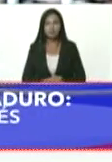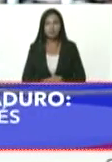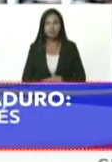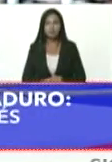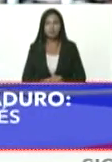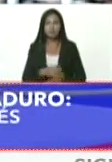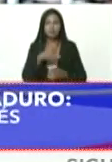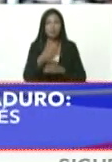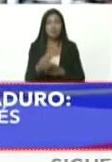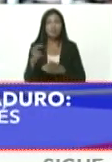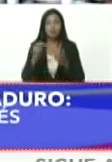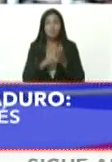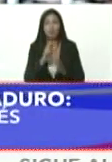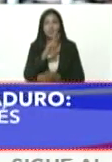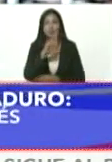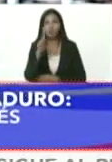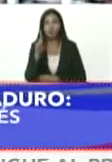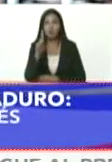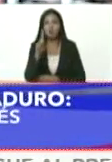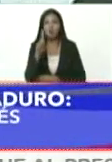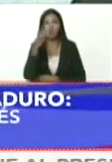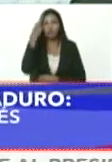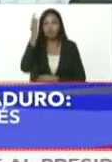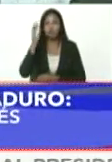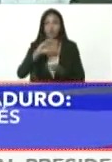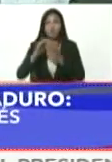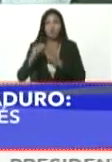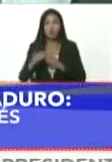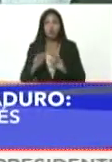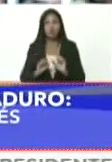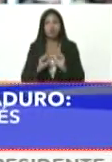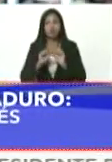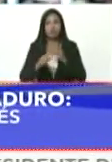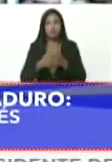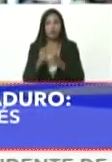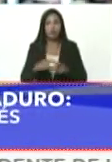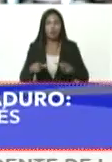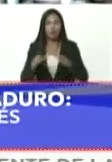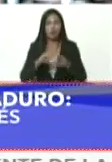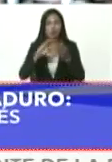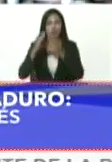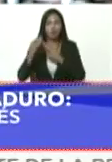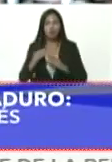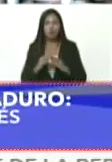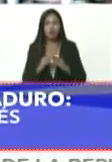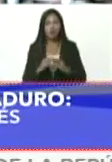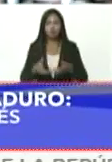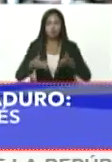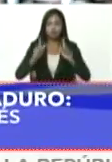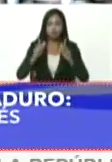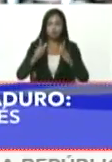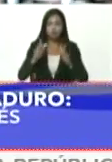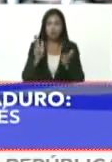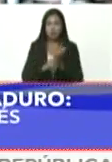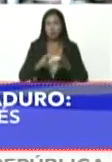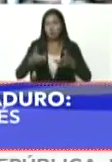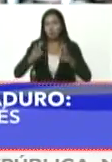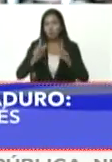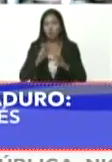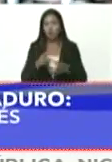Plan 2021, ciudades comunales. ¿Cómo avanzar de aquí hasta las ciudades comunales? Listo. Aprobado, ¿verdad?